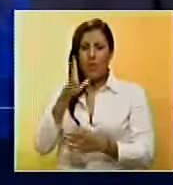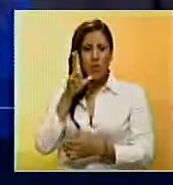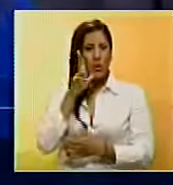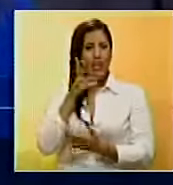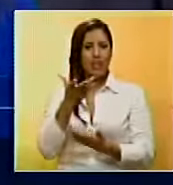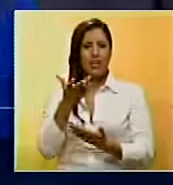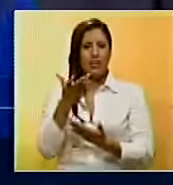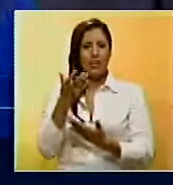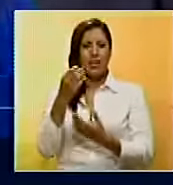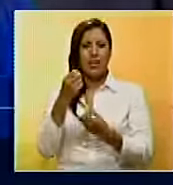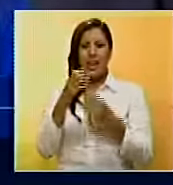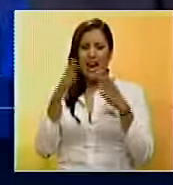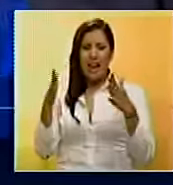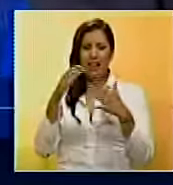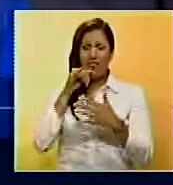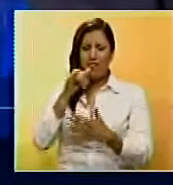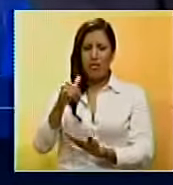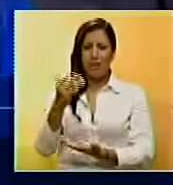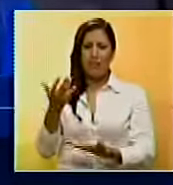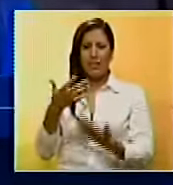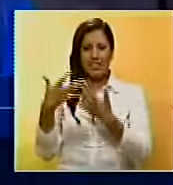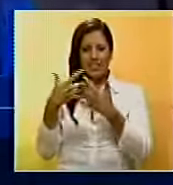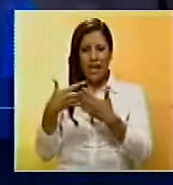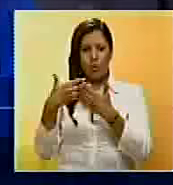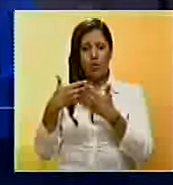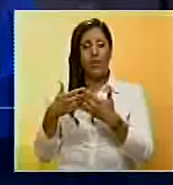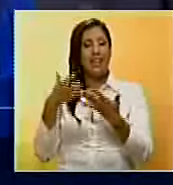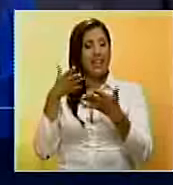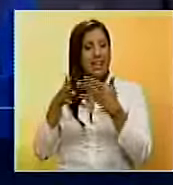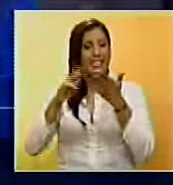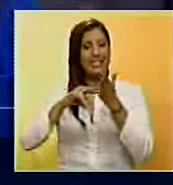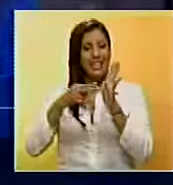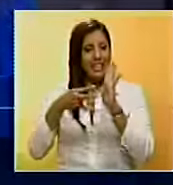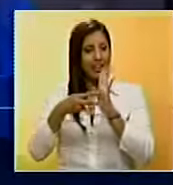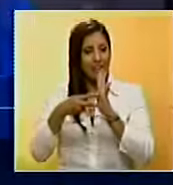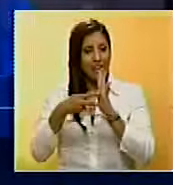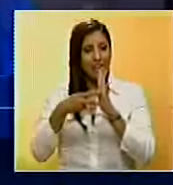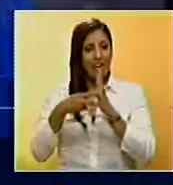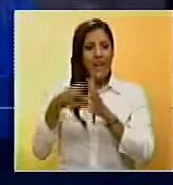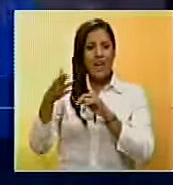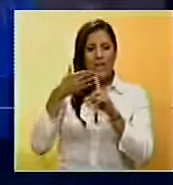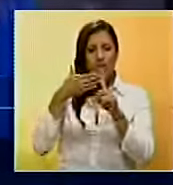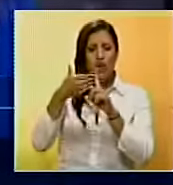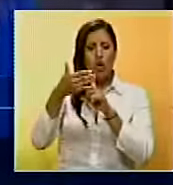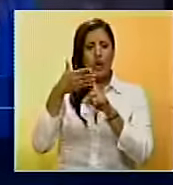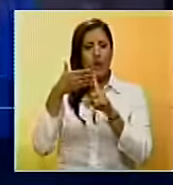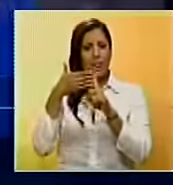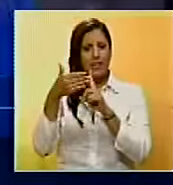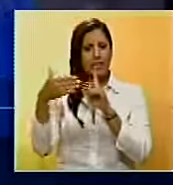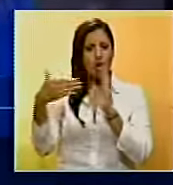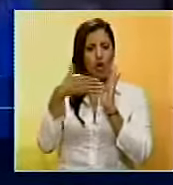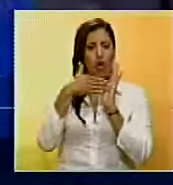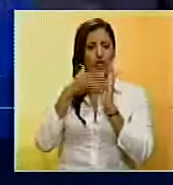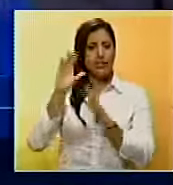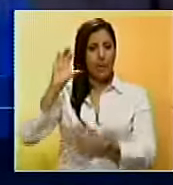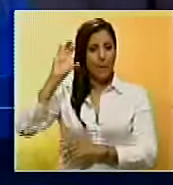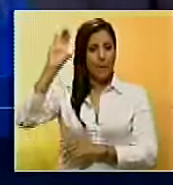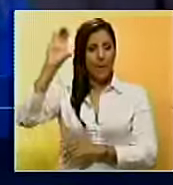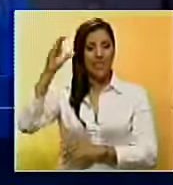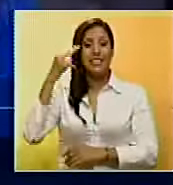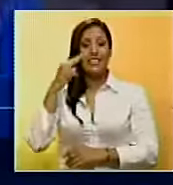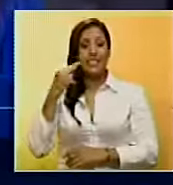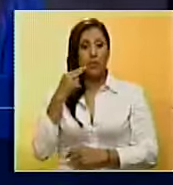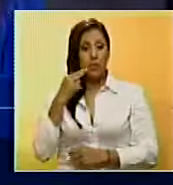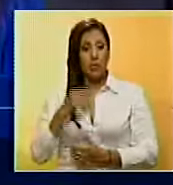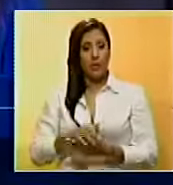descabellada en su dimensión. Esto constituye sin duda alguna una agresión contra la patria de Simón